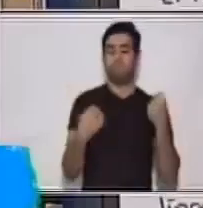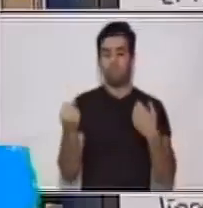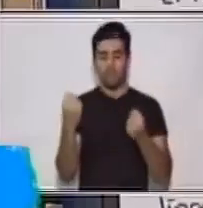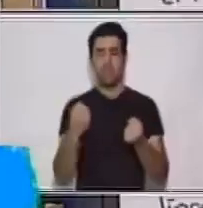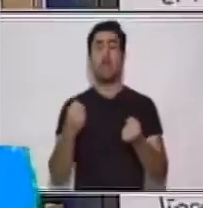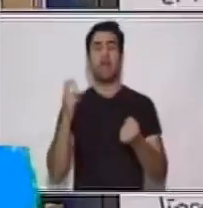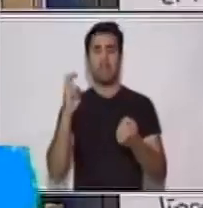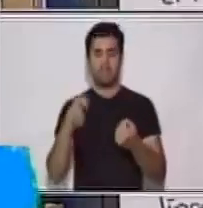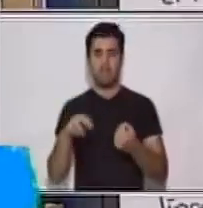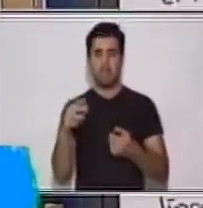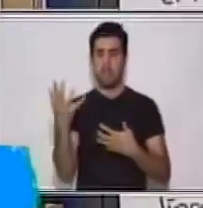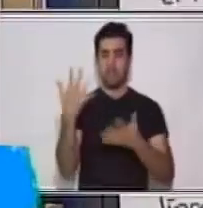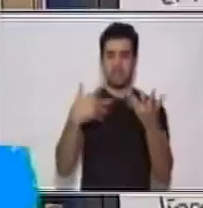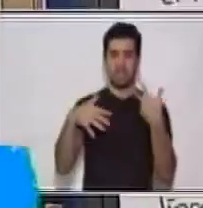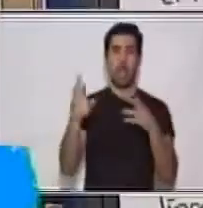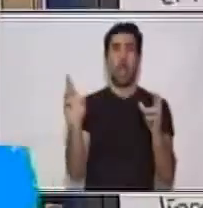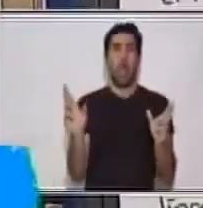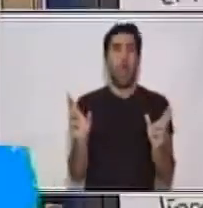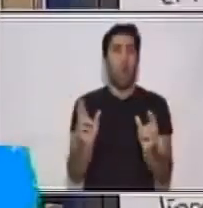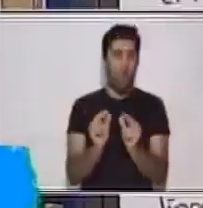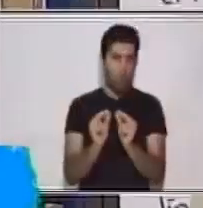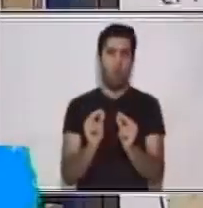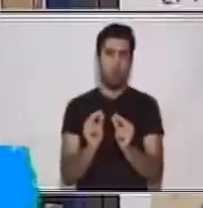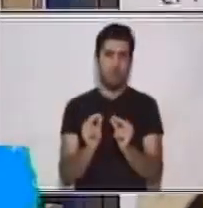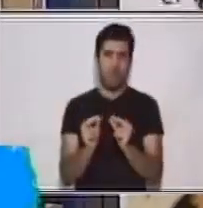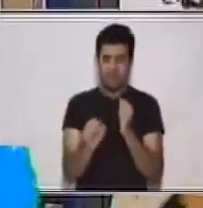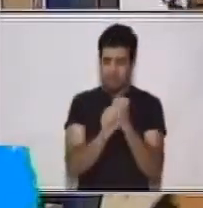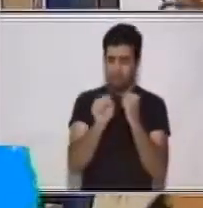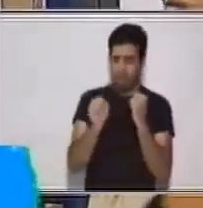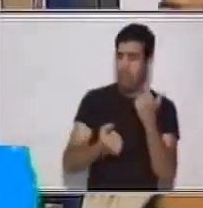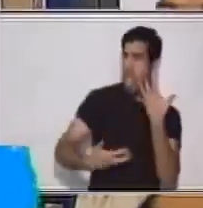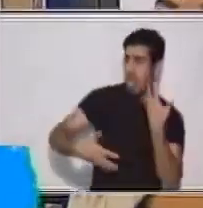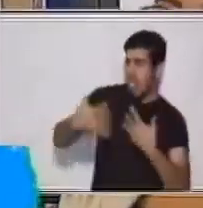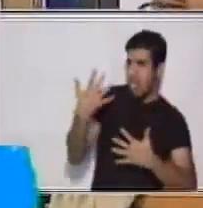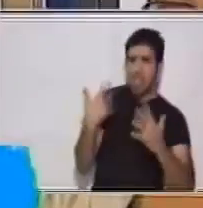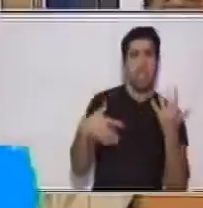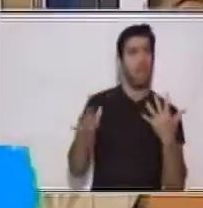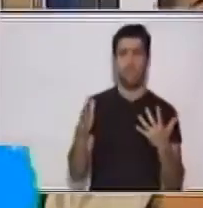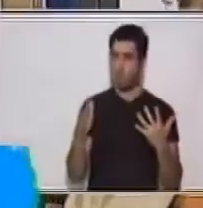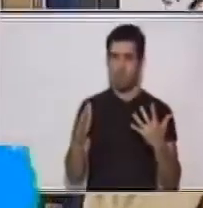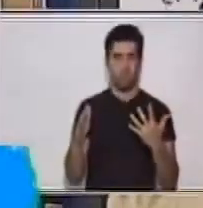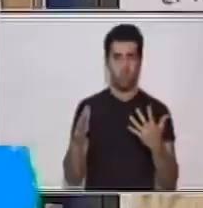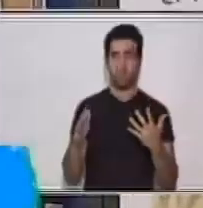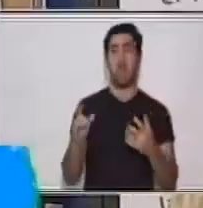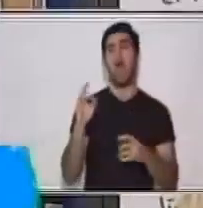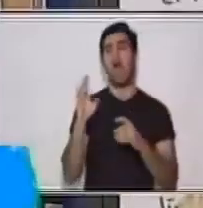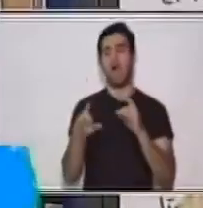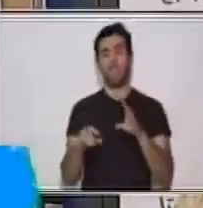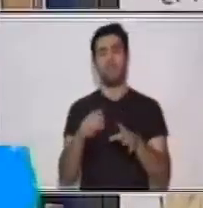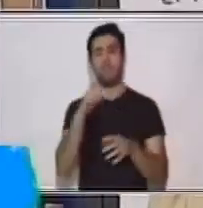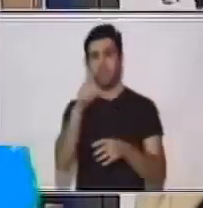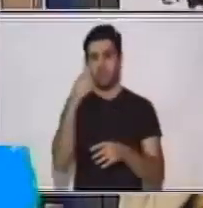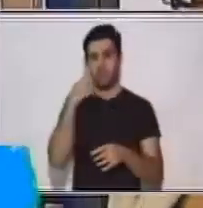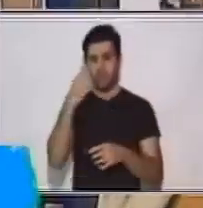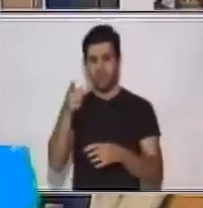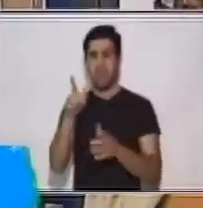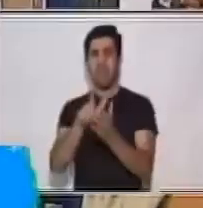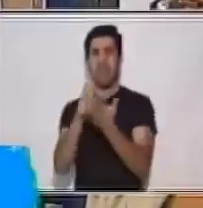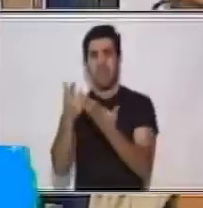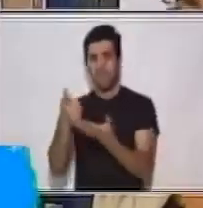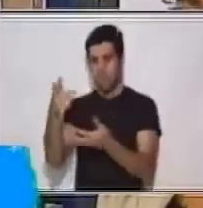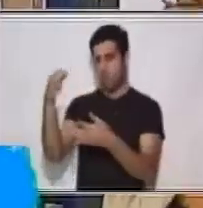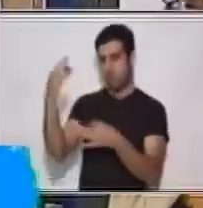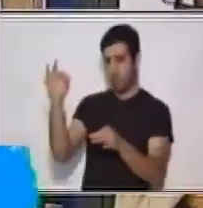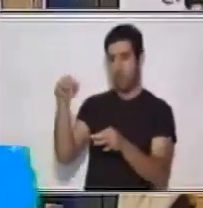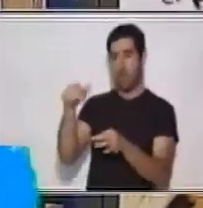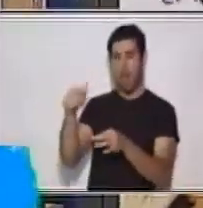de oraciones cortas y también que solo hay un poema por página. La mayoría de antologías que vamos a encontrar